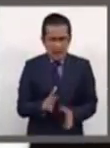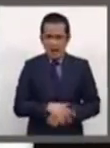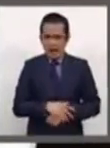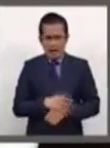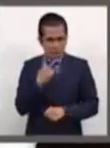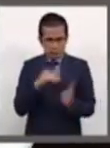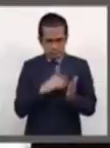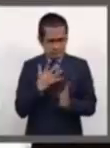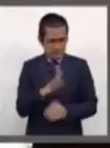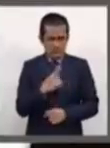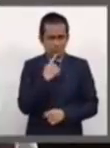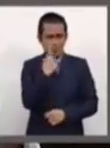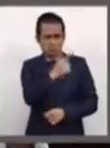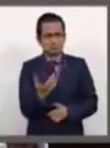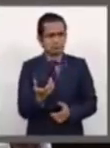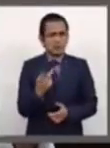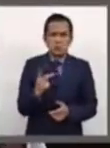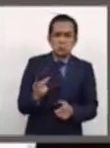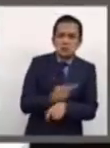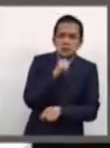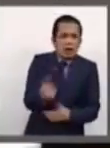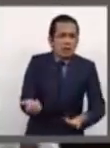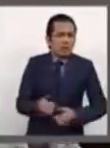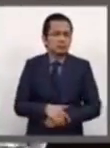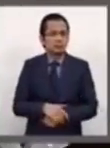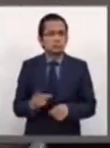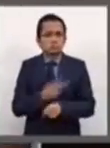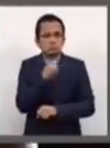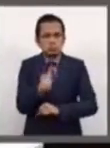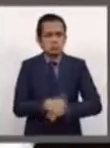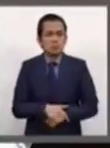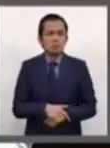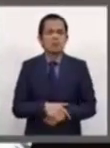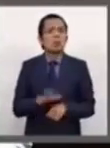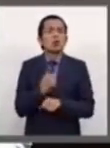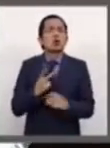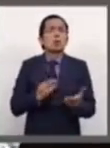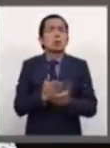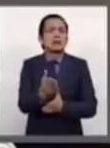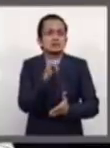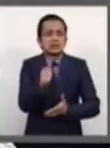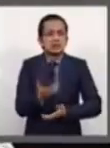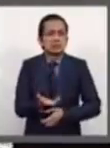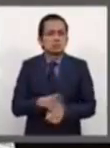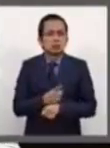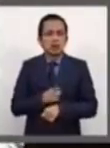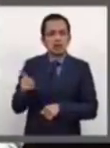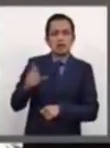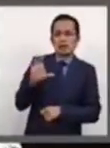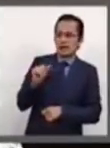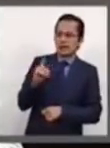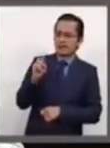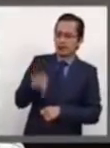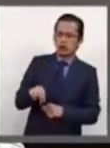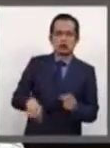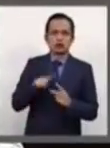no pasaba nada. ¿Y cómo iba a pasar si estaba Calderón y Peña Nieto del brazo de